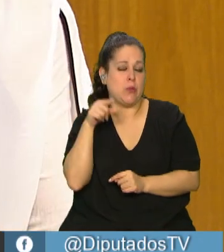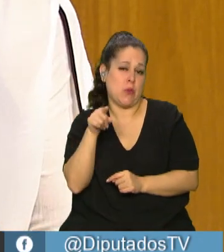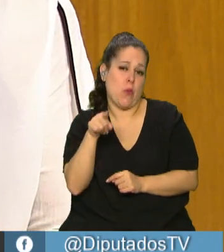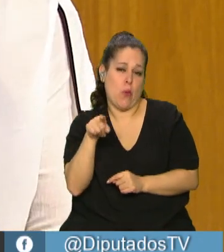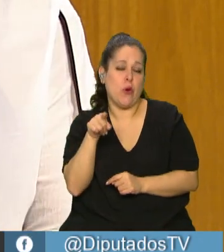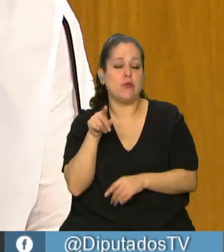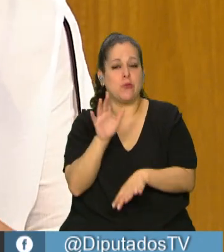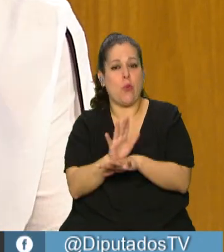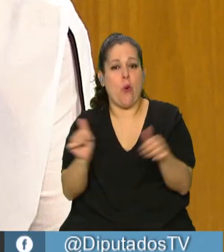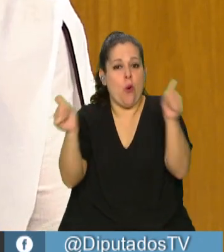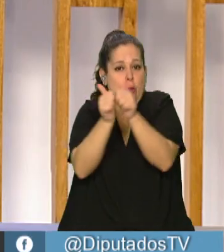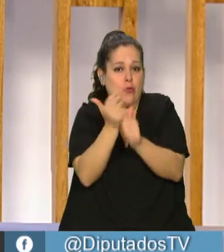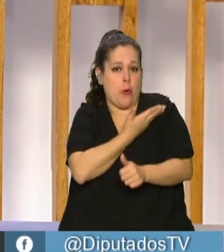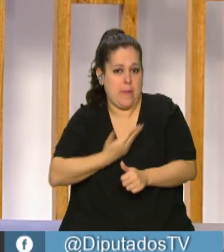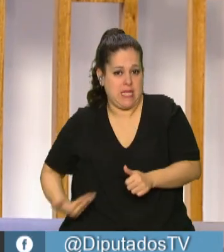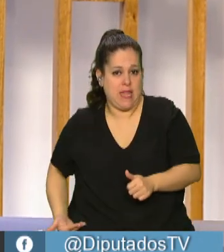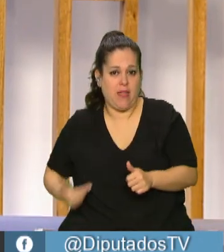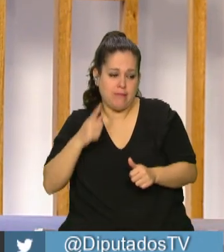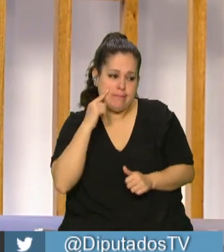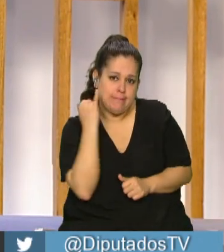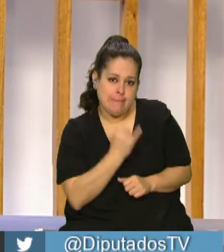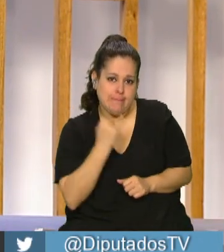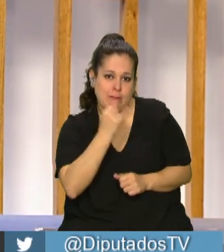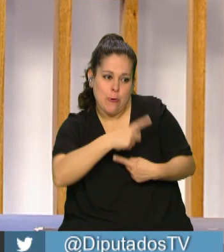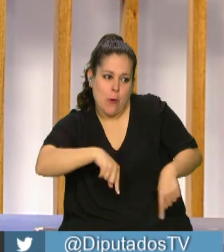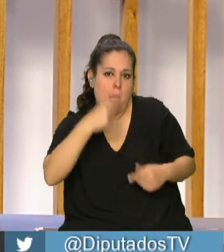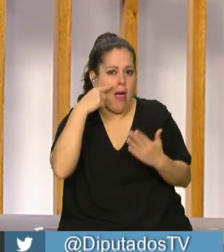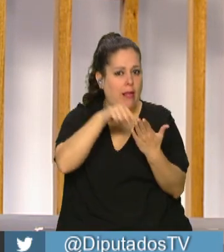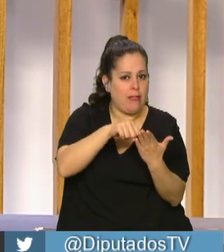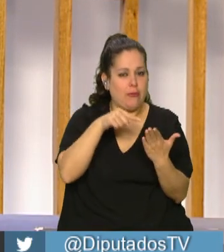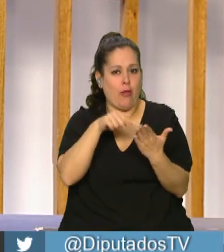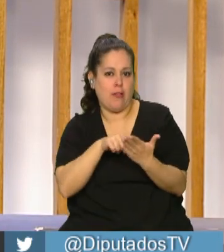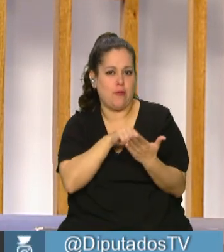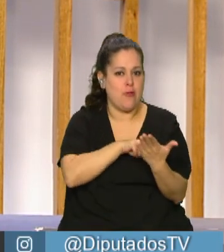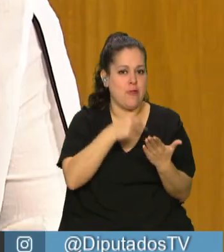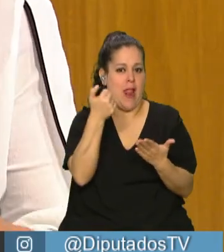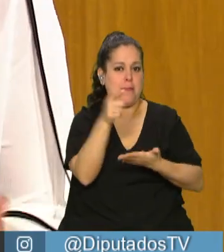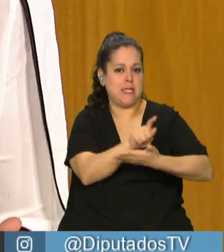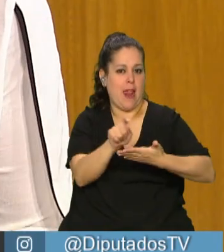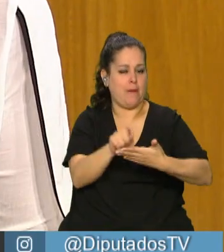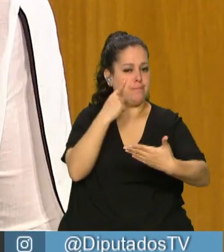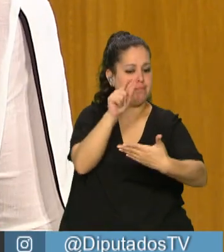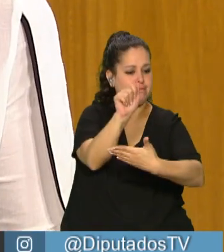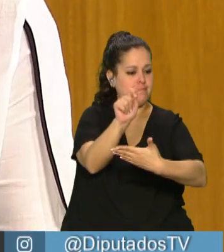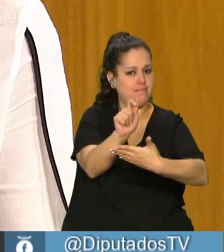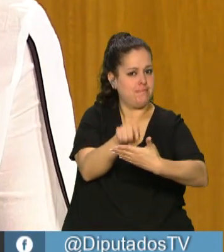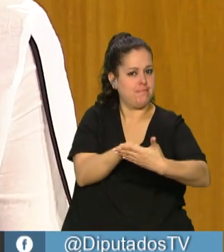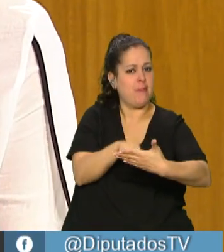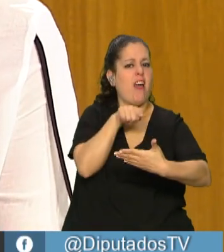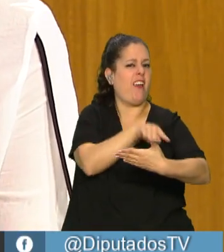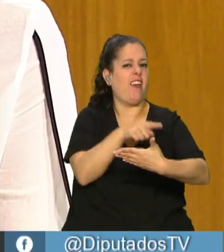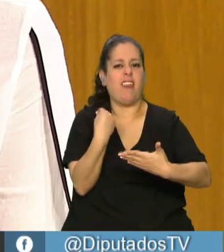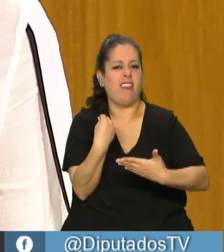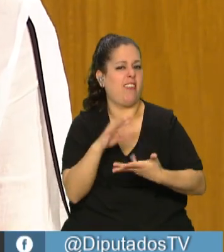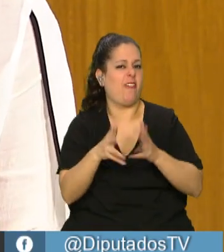sobre el presidente, muy cerca del presidente, marcándole cosas, como diciéndole ahora esto, ahora aquello, con tu lapicera. ¿Qué haces ahí en ese momento? Bueno,